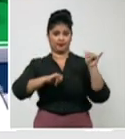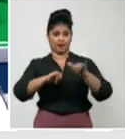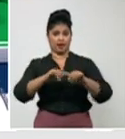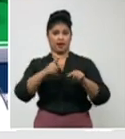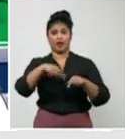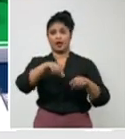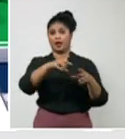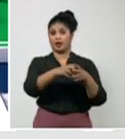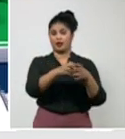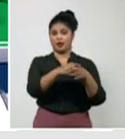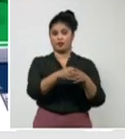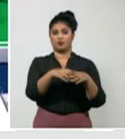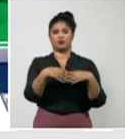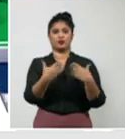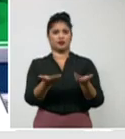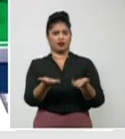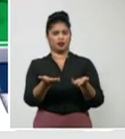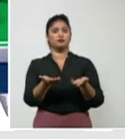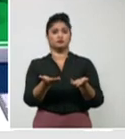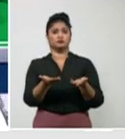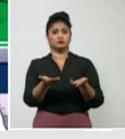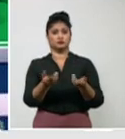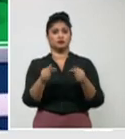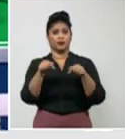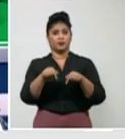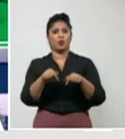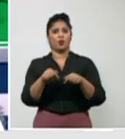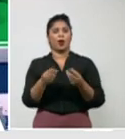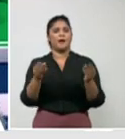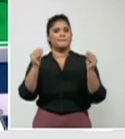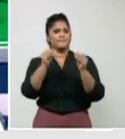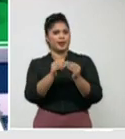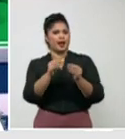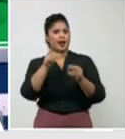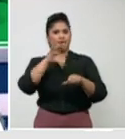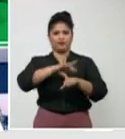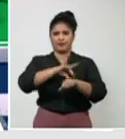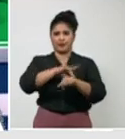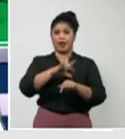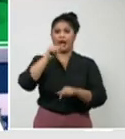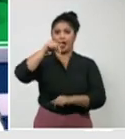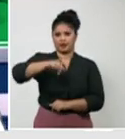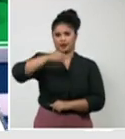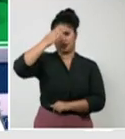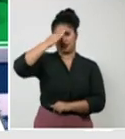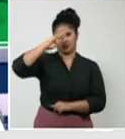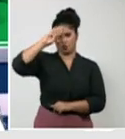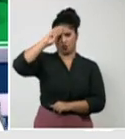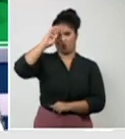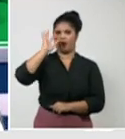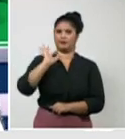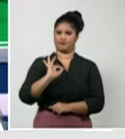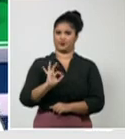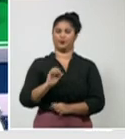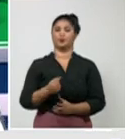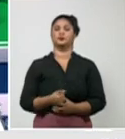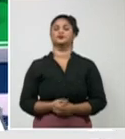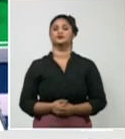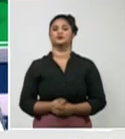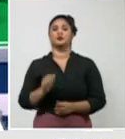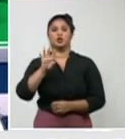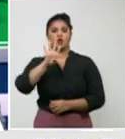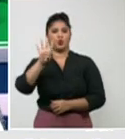casos autóctonos, o sea, han adquirido la enfermedad por transmisión en el país. 4 rusos,